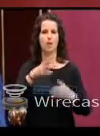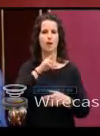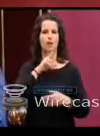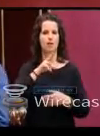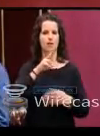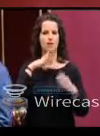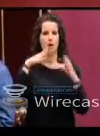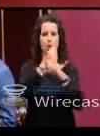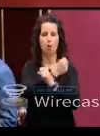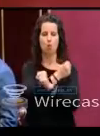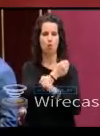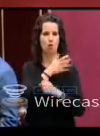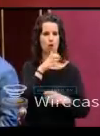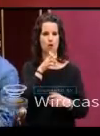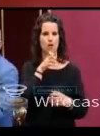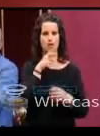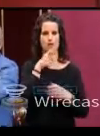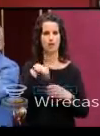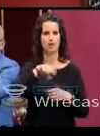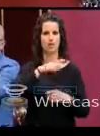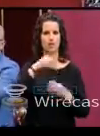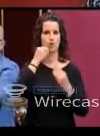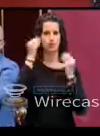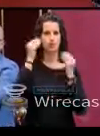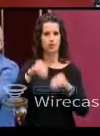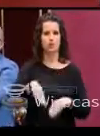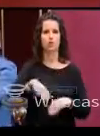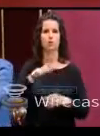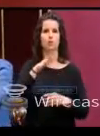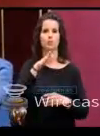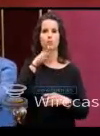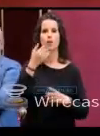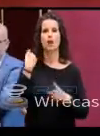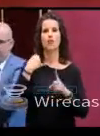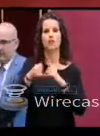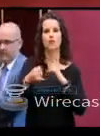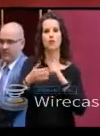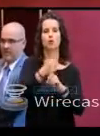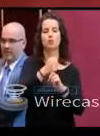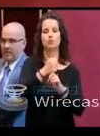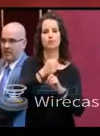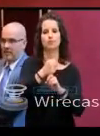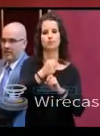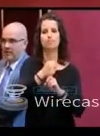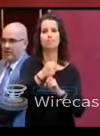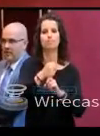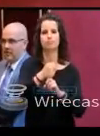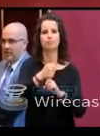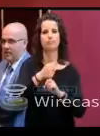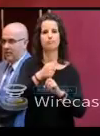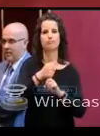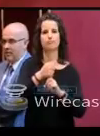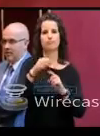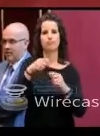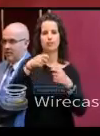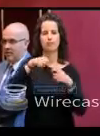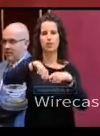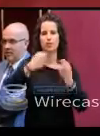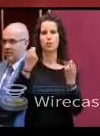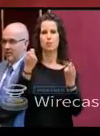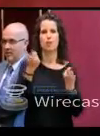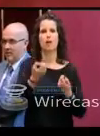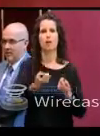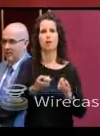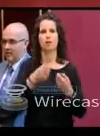de un episodio protagonizado por la división y que consiguió lamentablemente destrozar el alma de nuestro país y que ha impedido